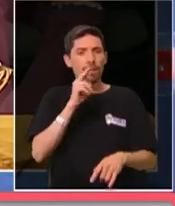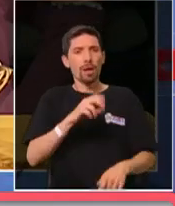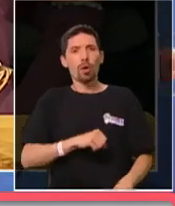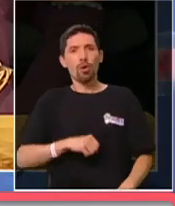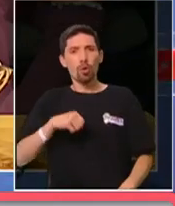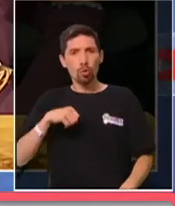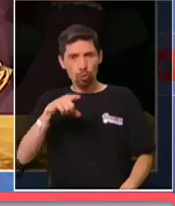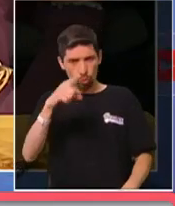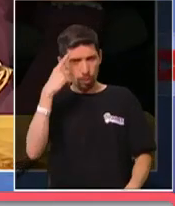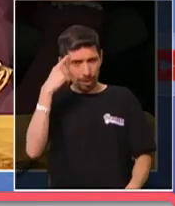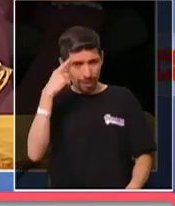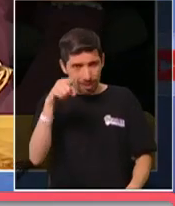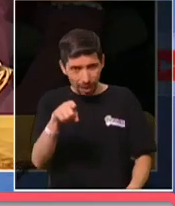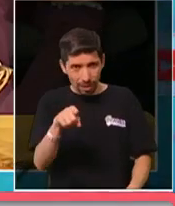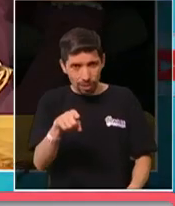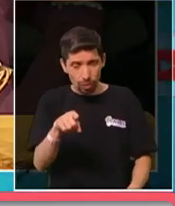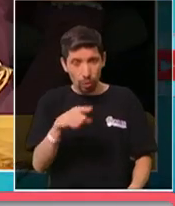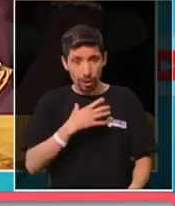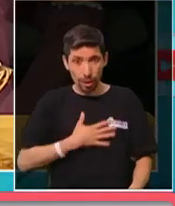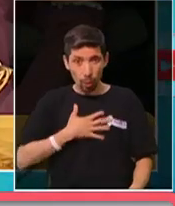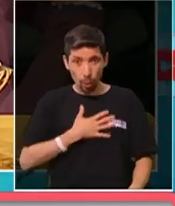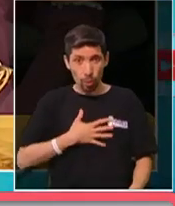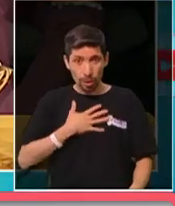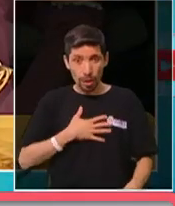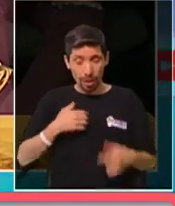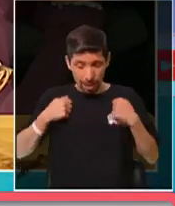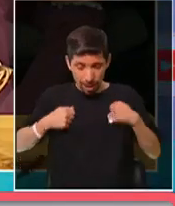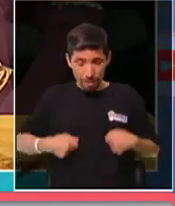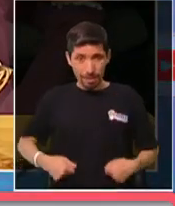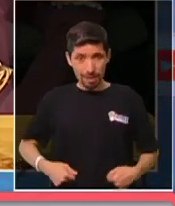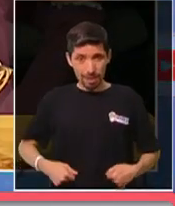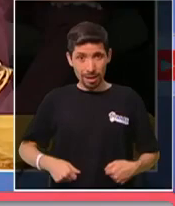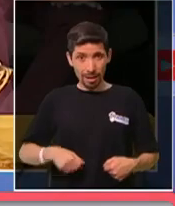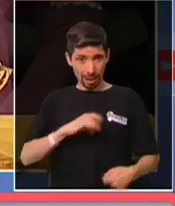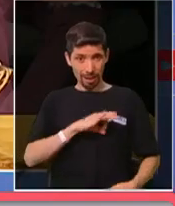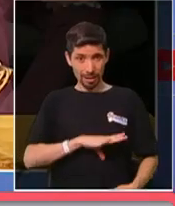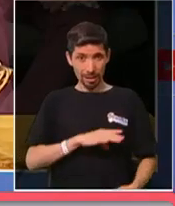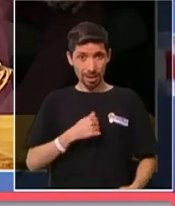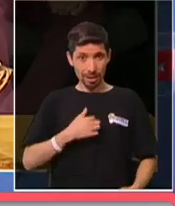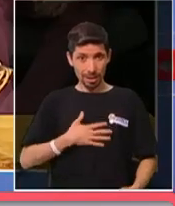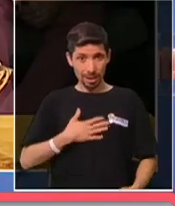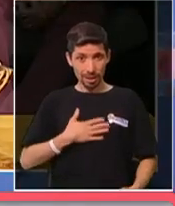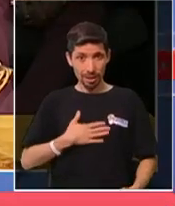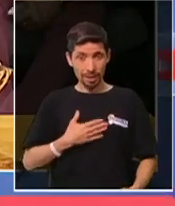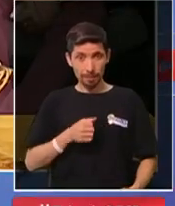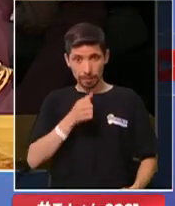también piensas en eso? ¿Te gustaría ponerte la camiseta de Chile?